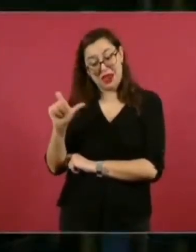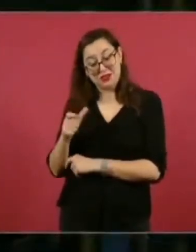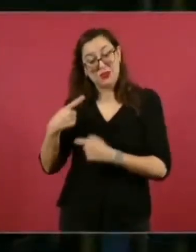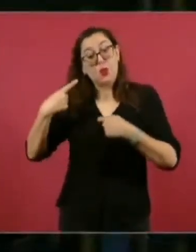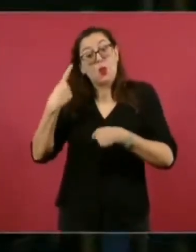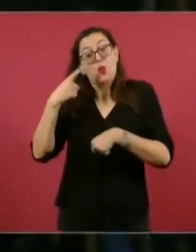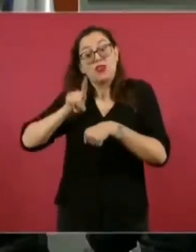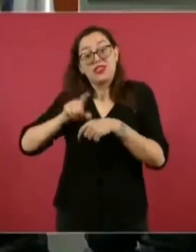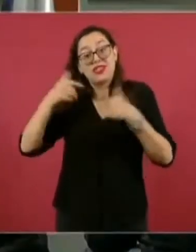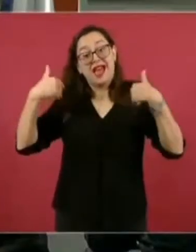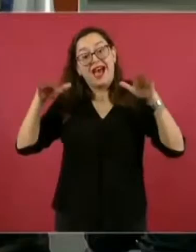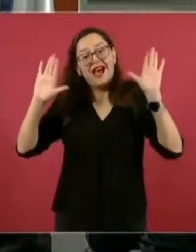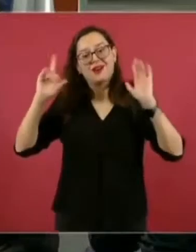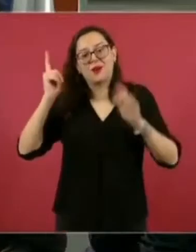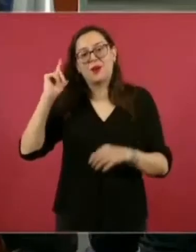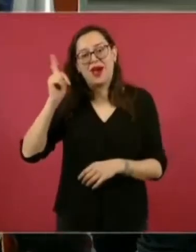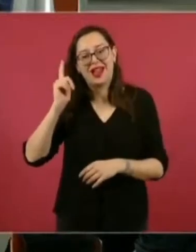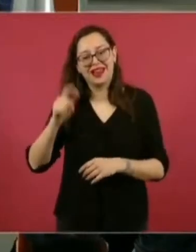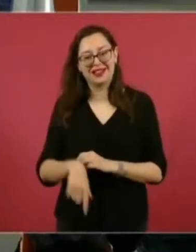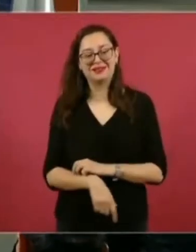presidente. Bueno, pues ya,